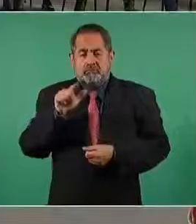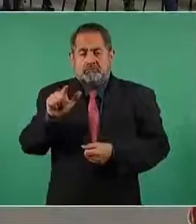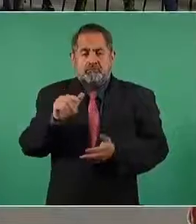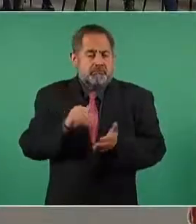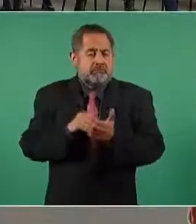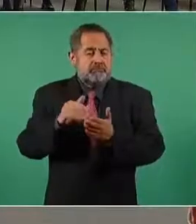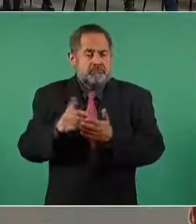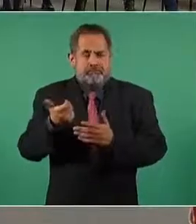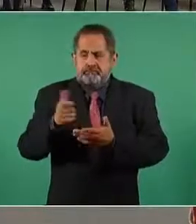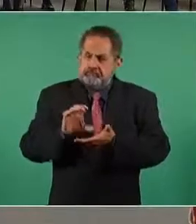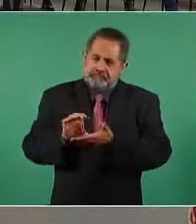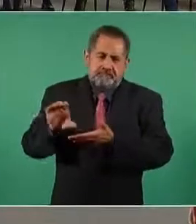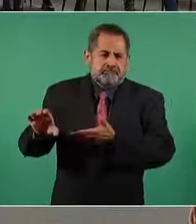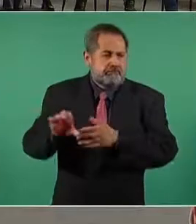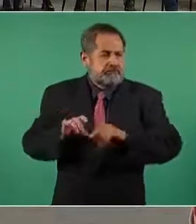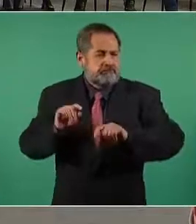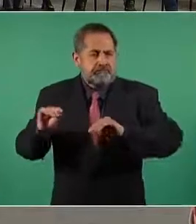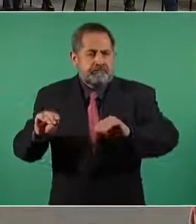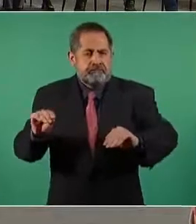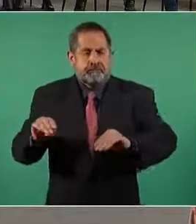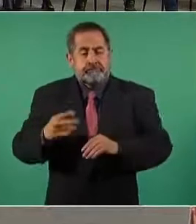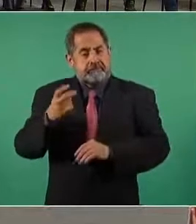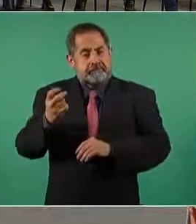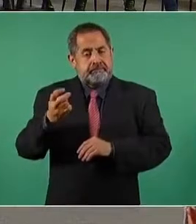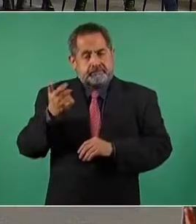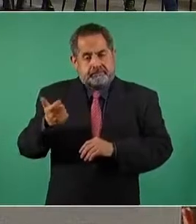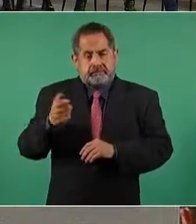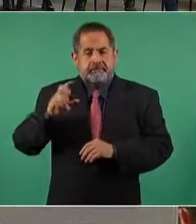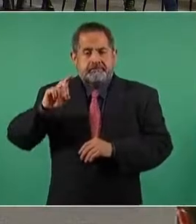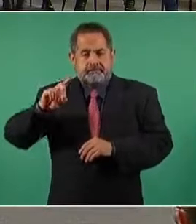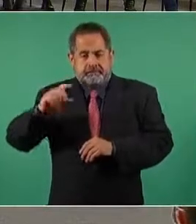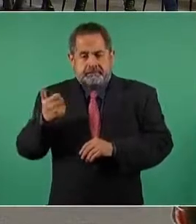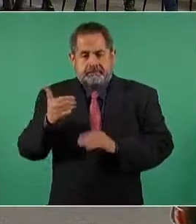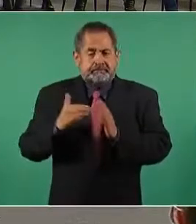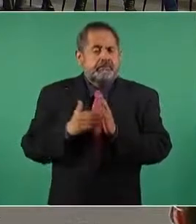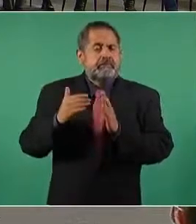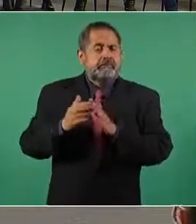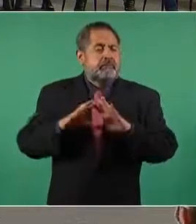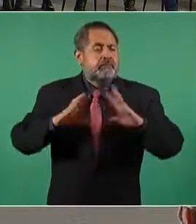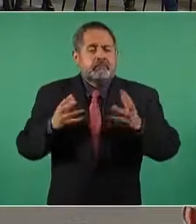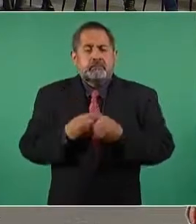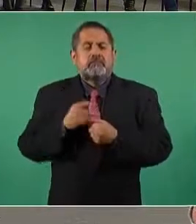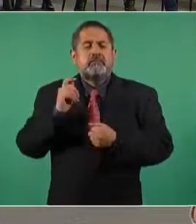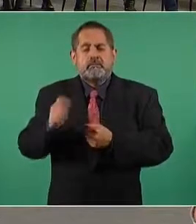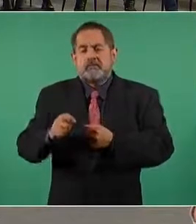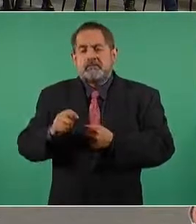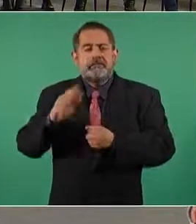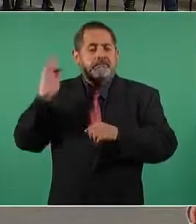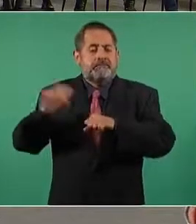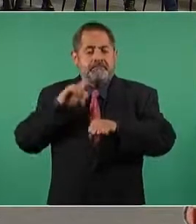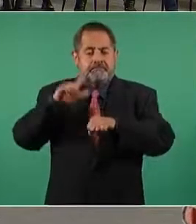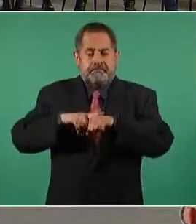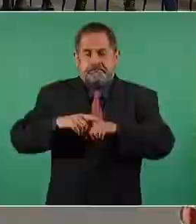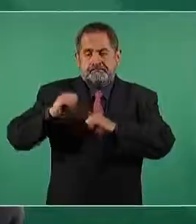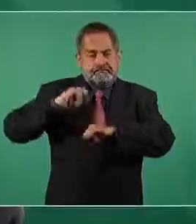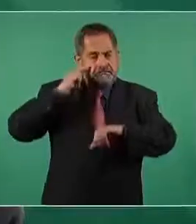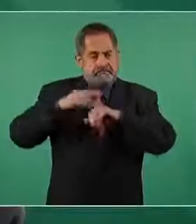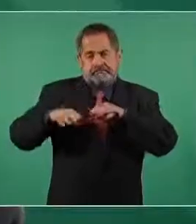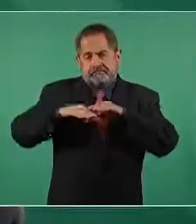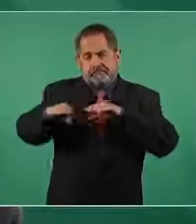de pesos. De este importe, 36 millones corresponden a la red federal, en tanto